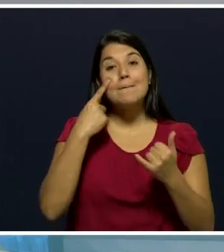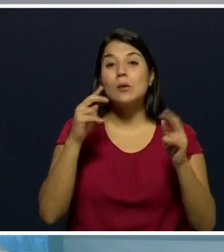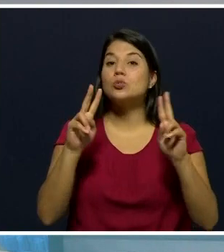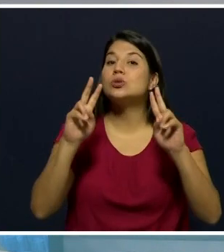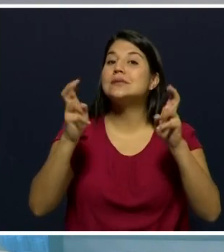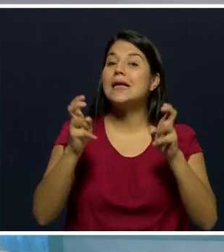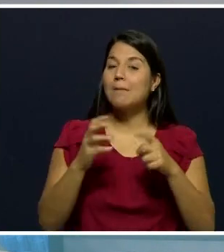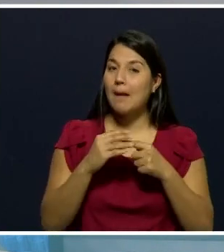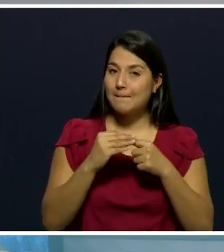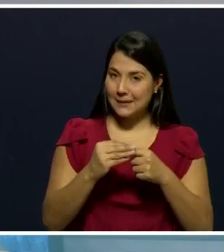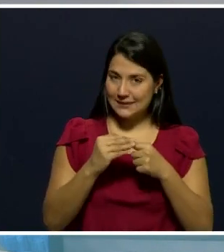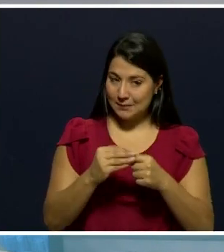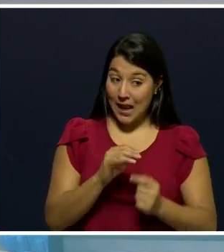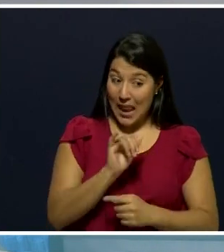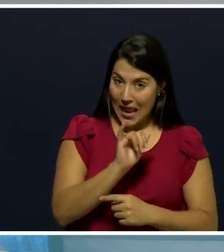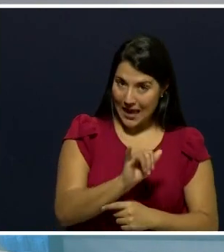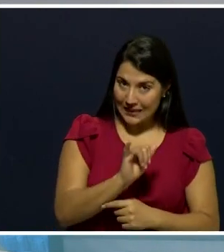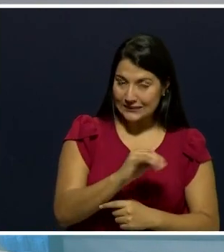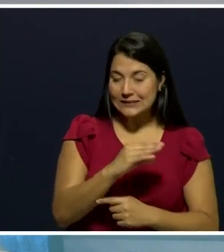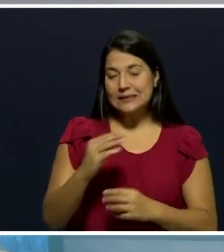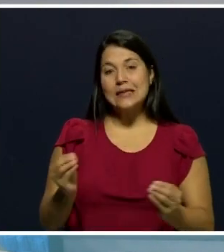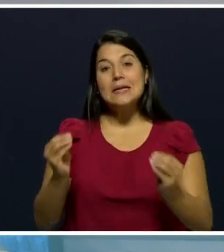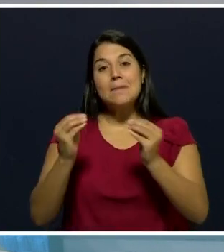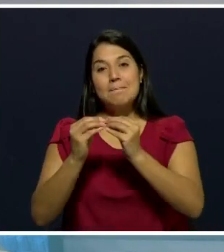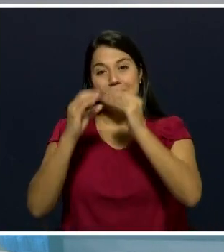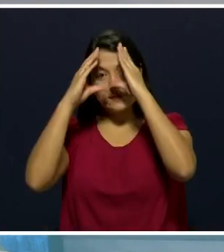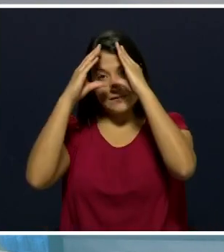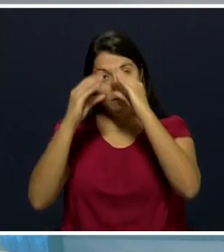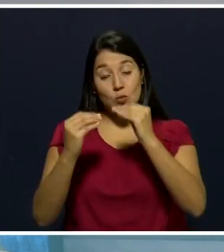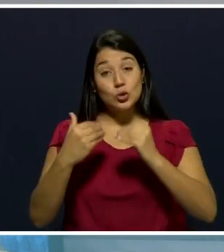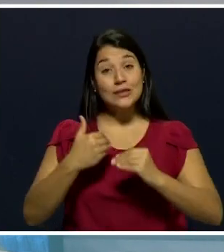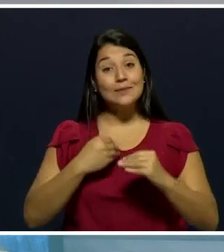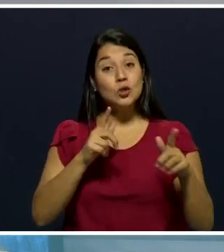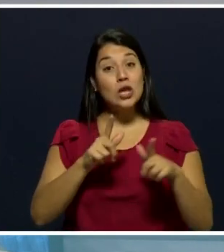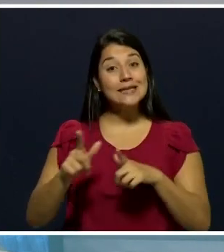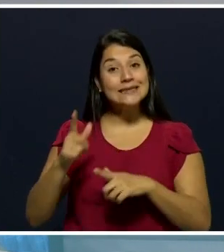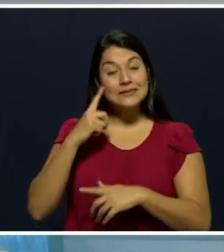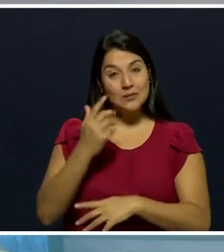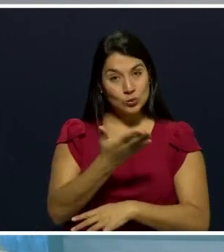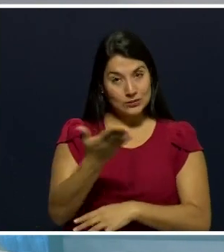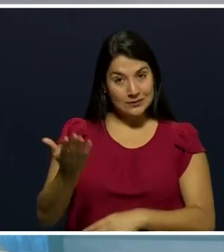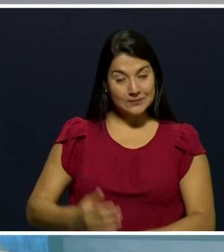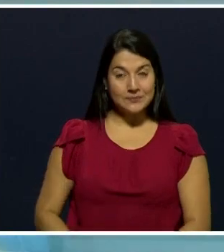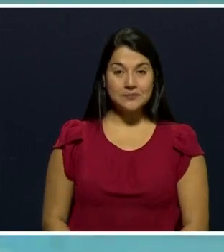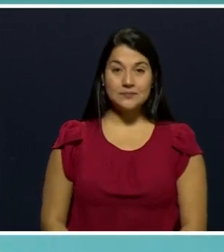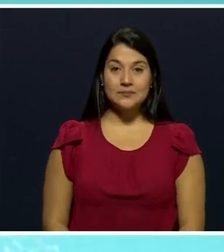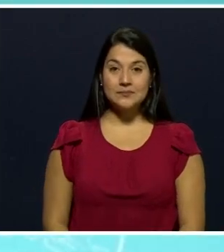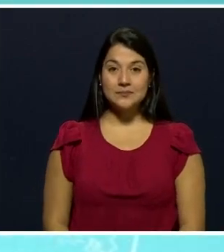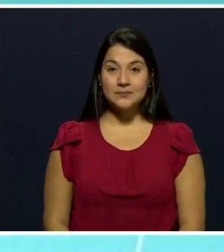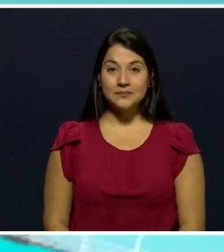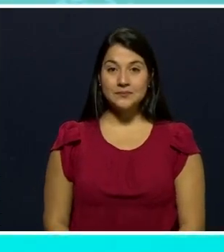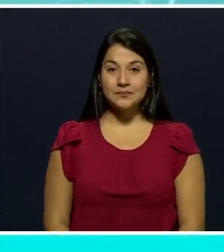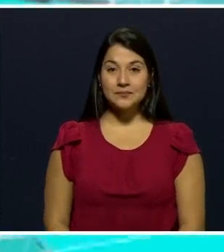titulares de estas y otras informaciones que preparamos para ustedes. Adelante.